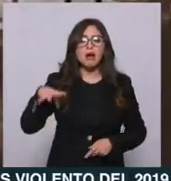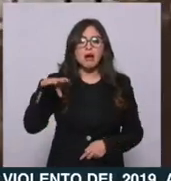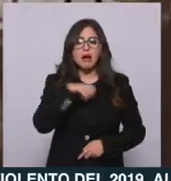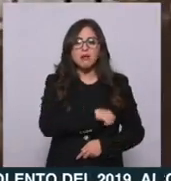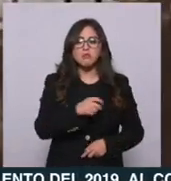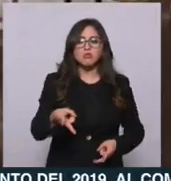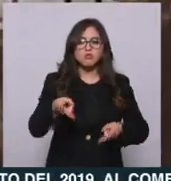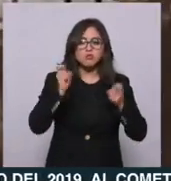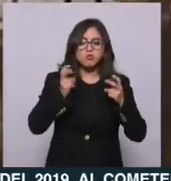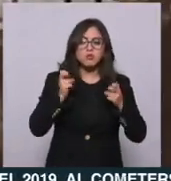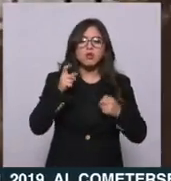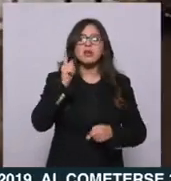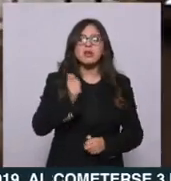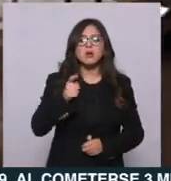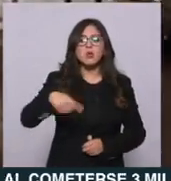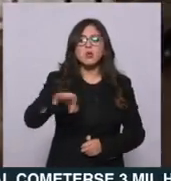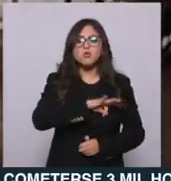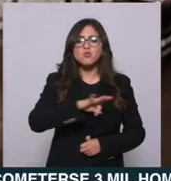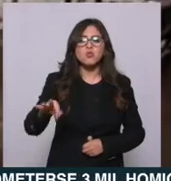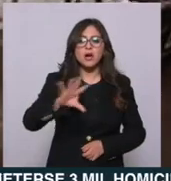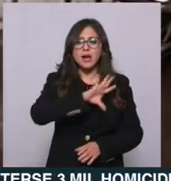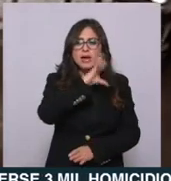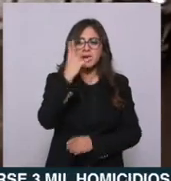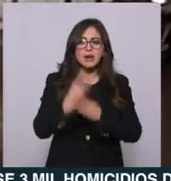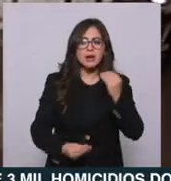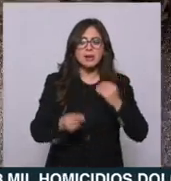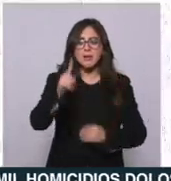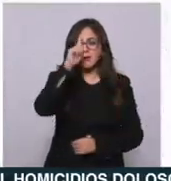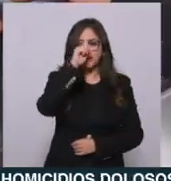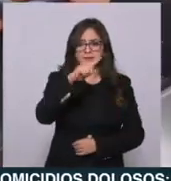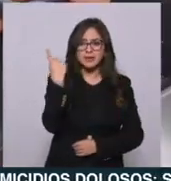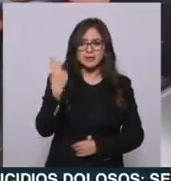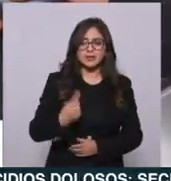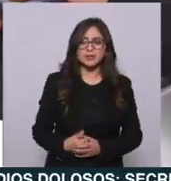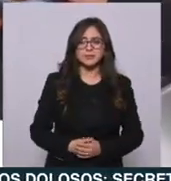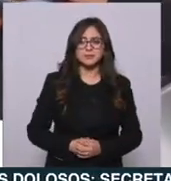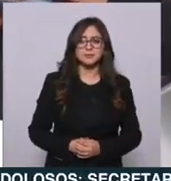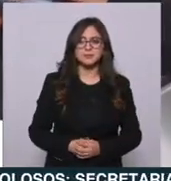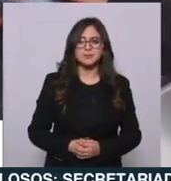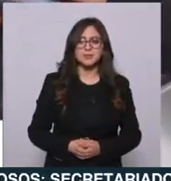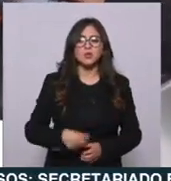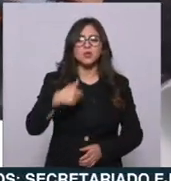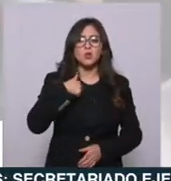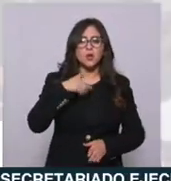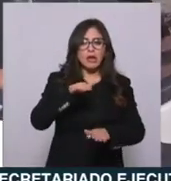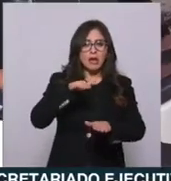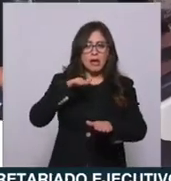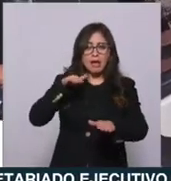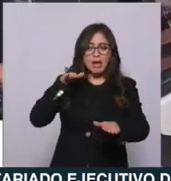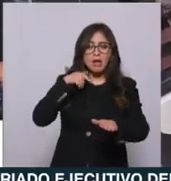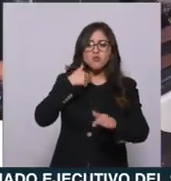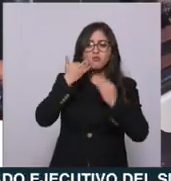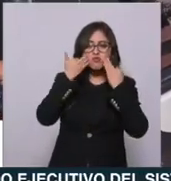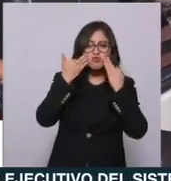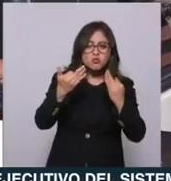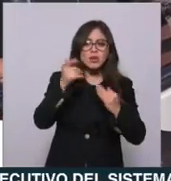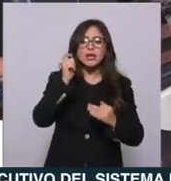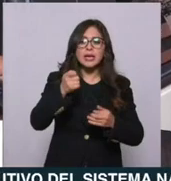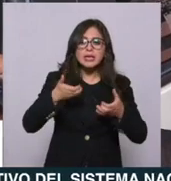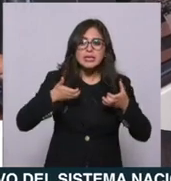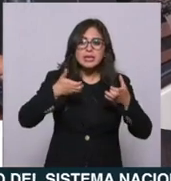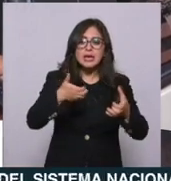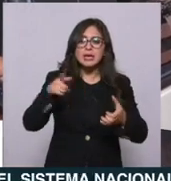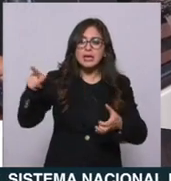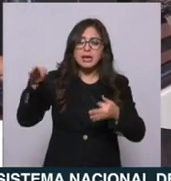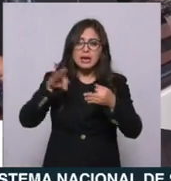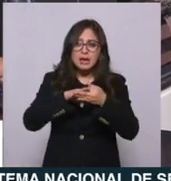de lo ajeno, debido a que pueden escapar con mayor facilidad. He estado hasta atrás y sí me ha tocado ver. Llegan entre los carros, salen de las callecitas que